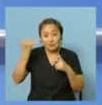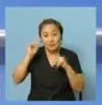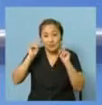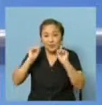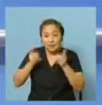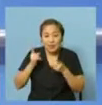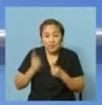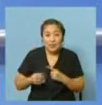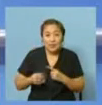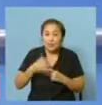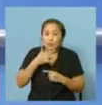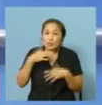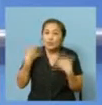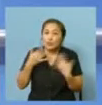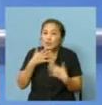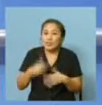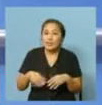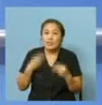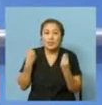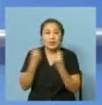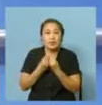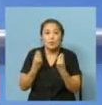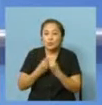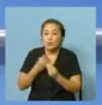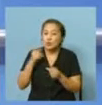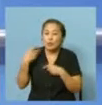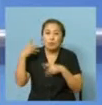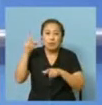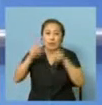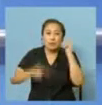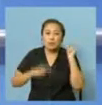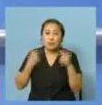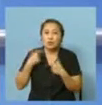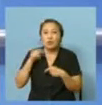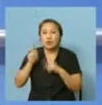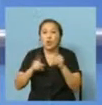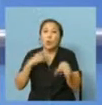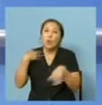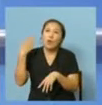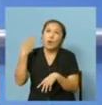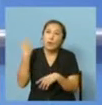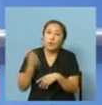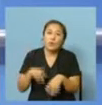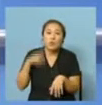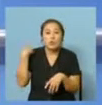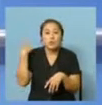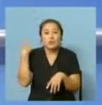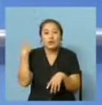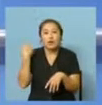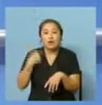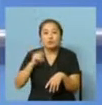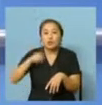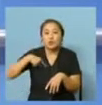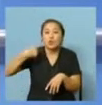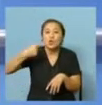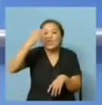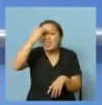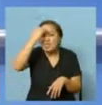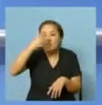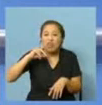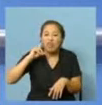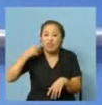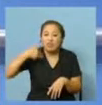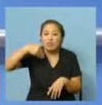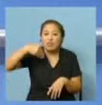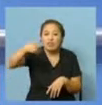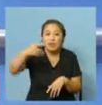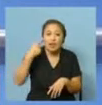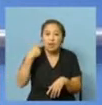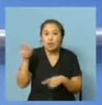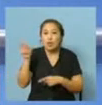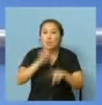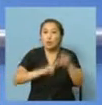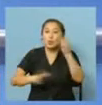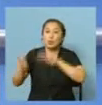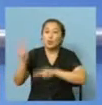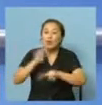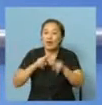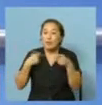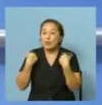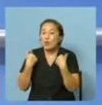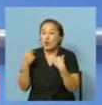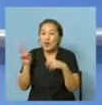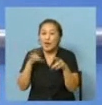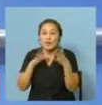entendemos que el volumen de cuestiones hace que por ahí una audiencia se fije con 15 días y tratamos de darle prioridad